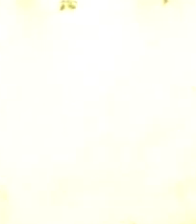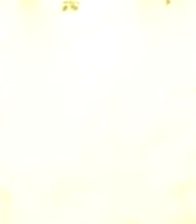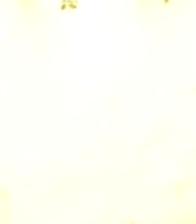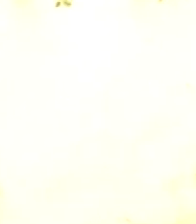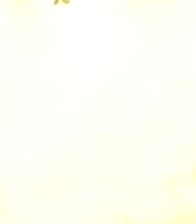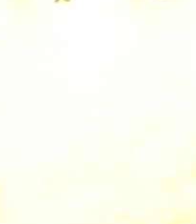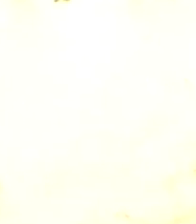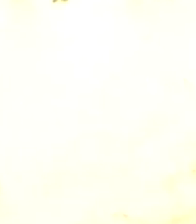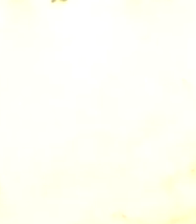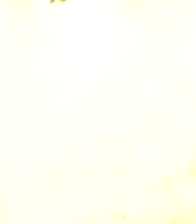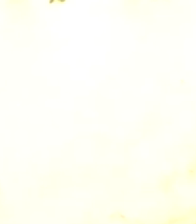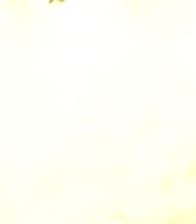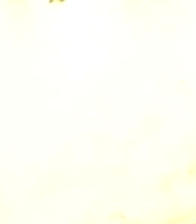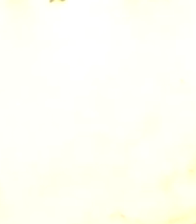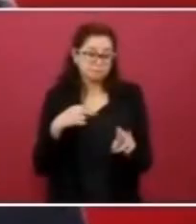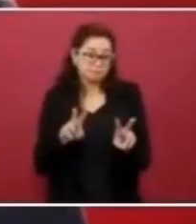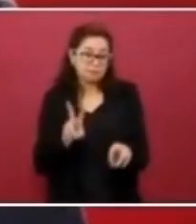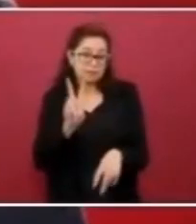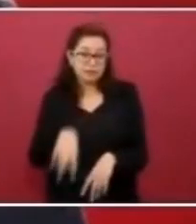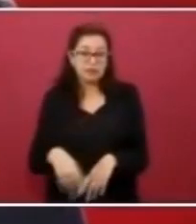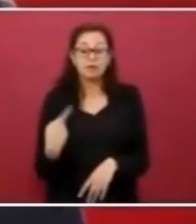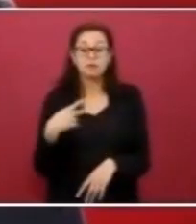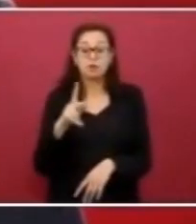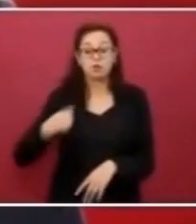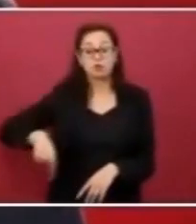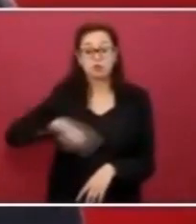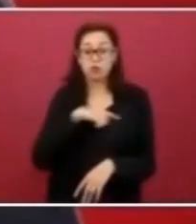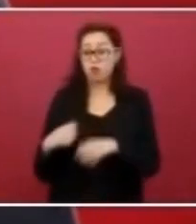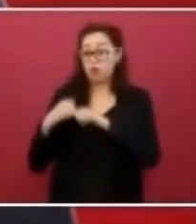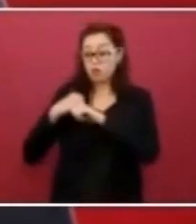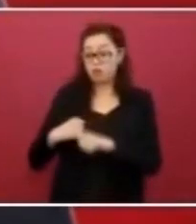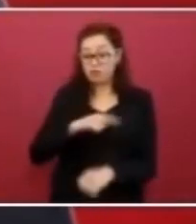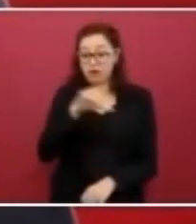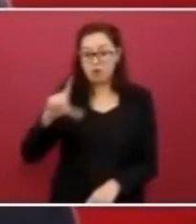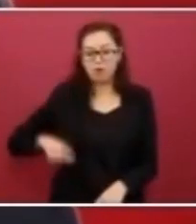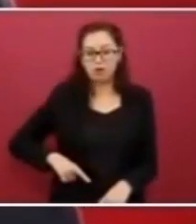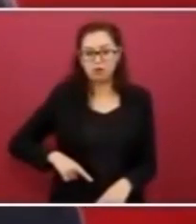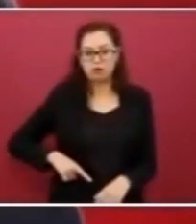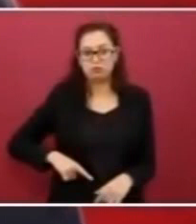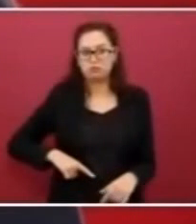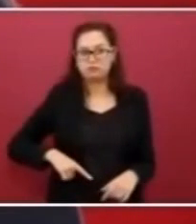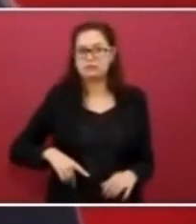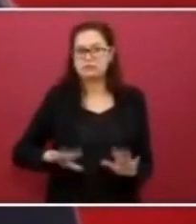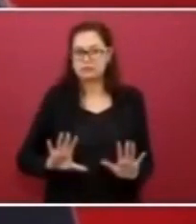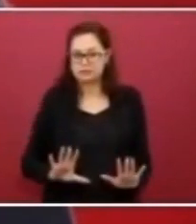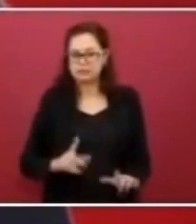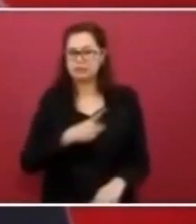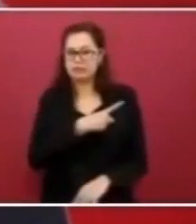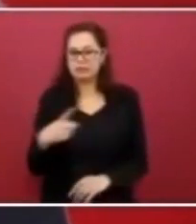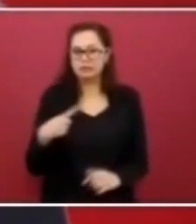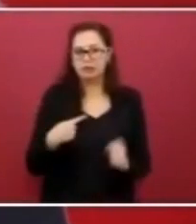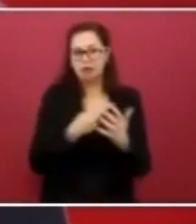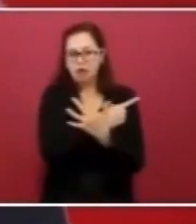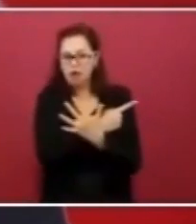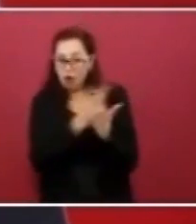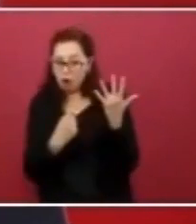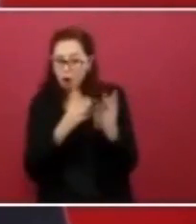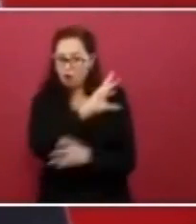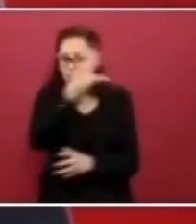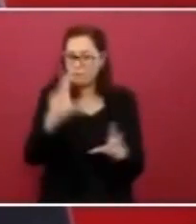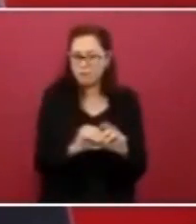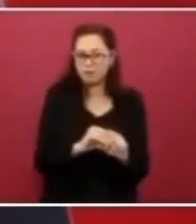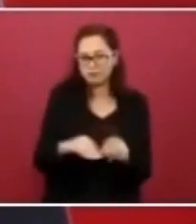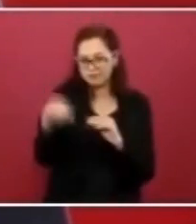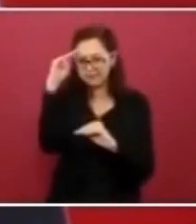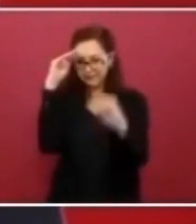cantidad enorme de programas sociales para los que menos tienen que sean aplicar en coahuila y en todo el país que sin duda no va a tener presidente